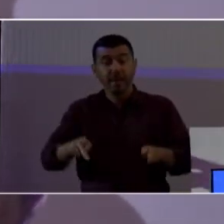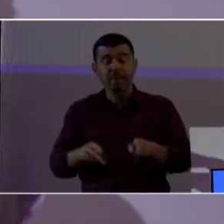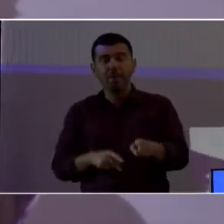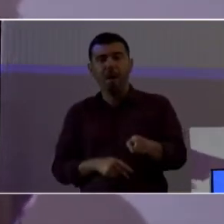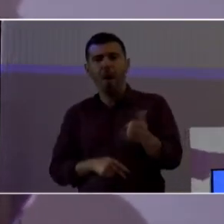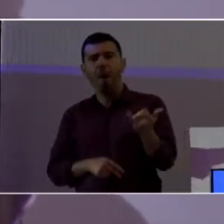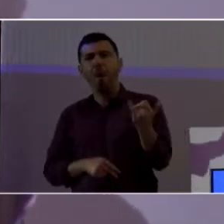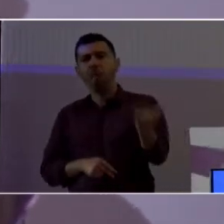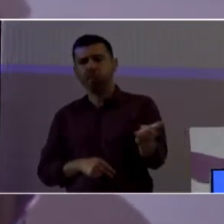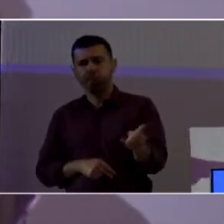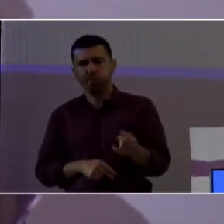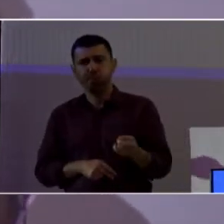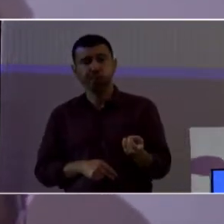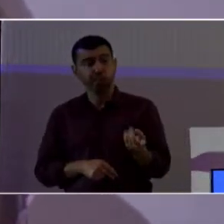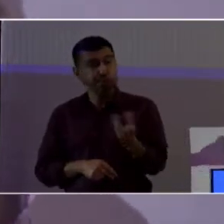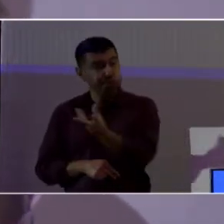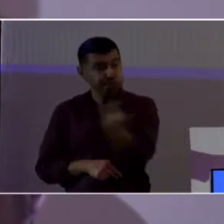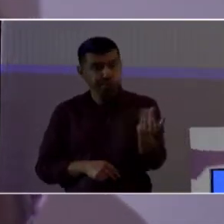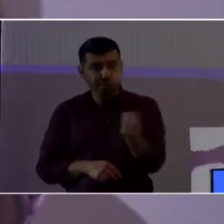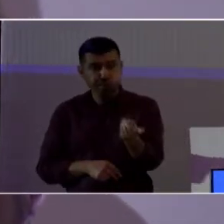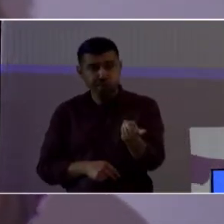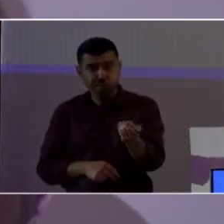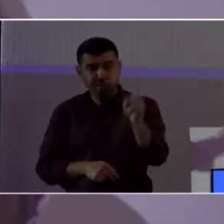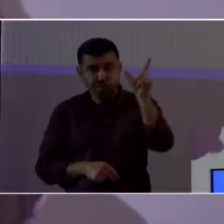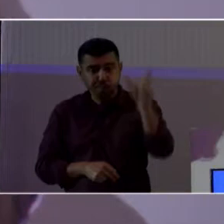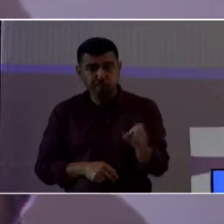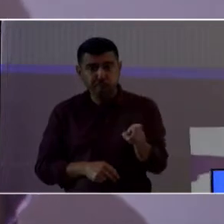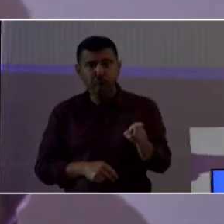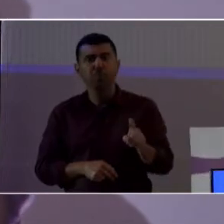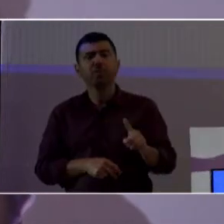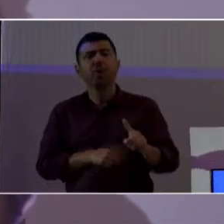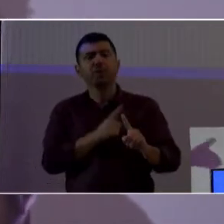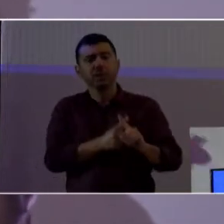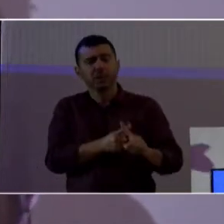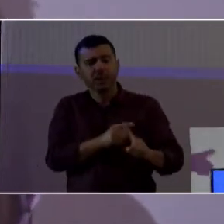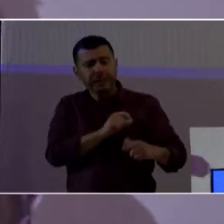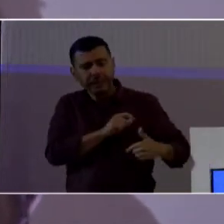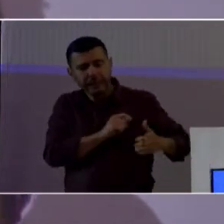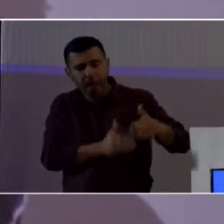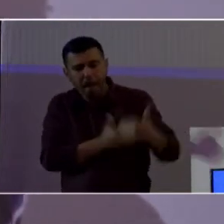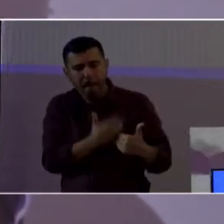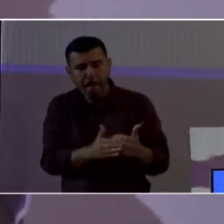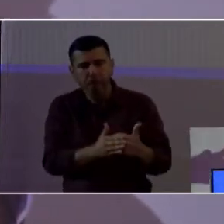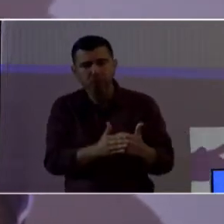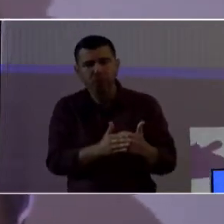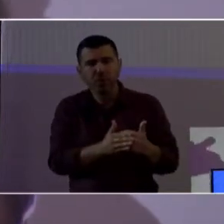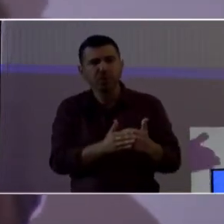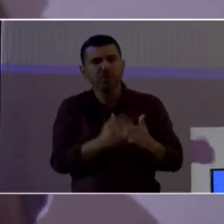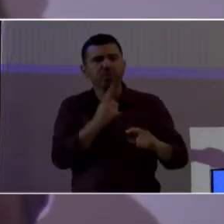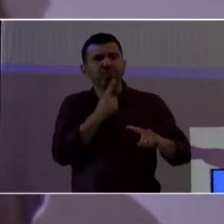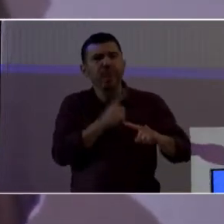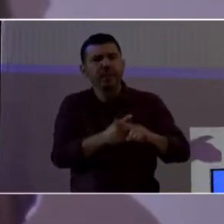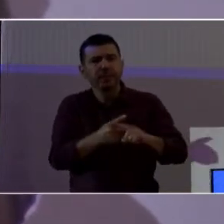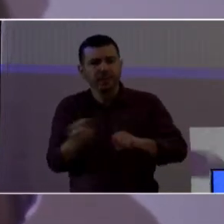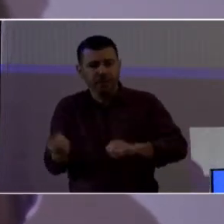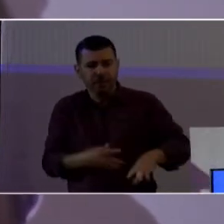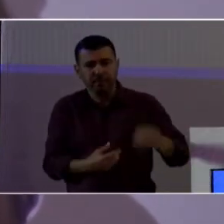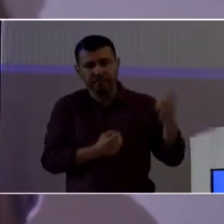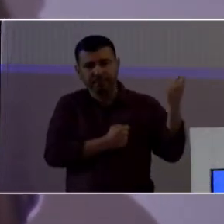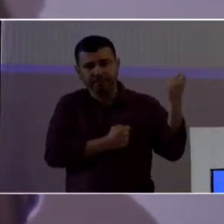en proceso de reintegración, que querían de alguna manera como resarcir un poco